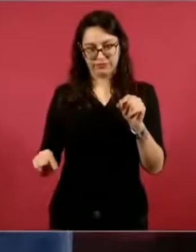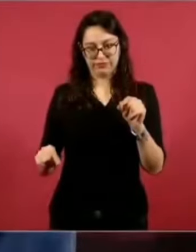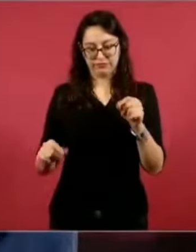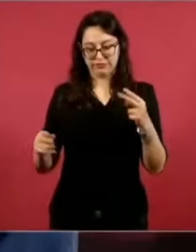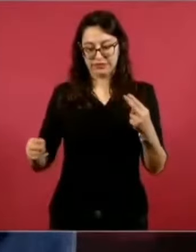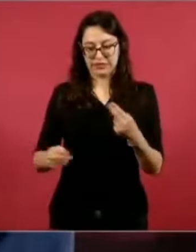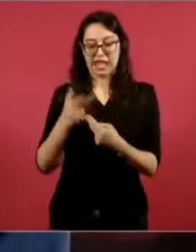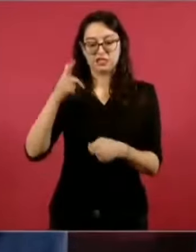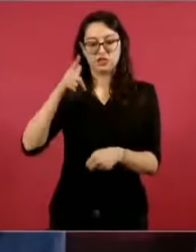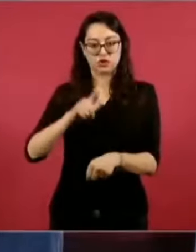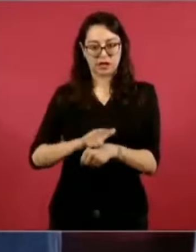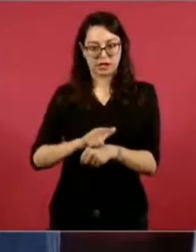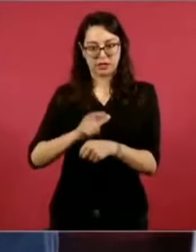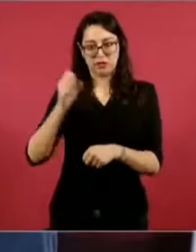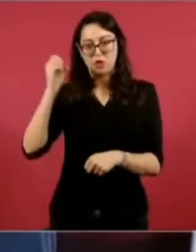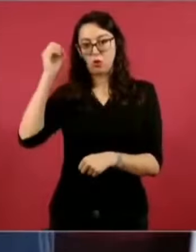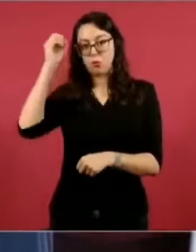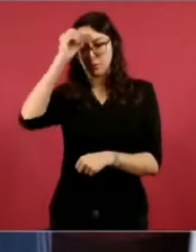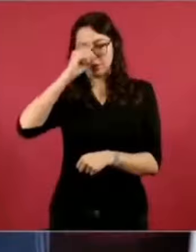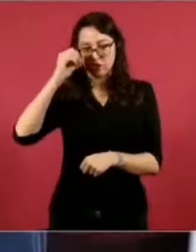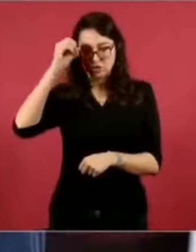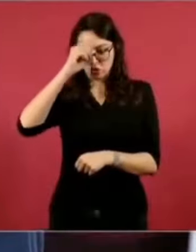ninguna organización,